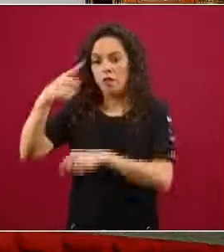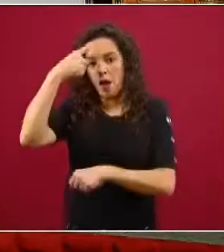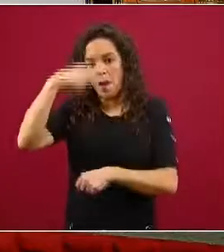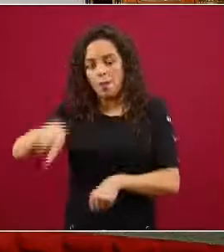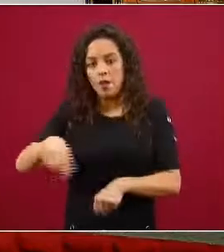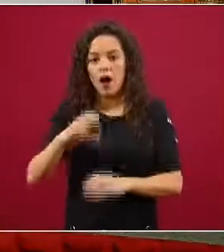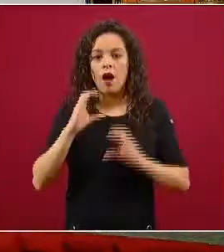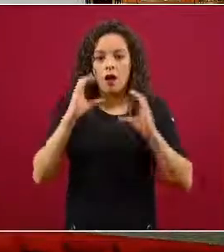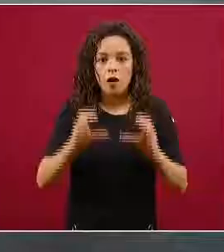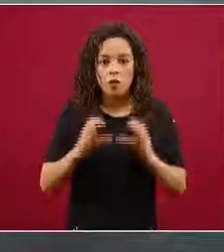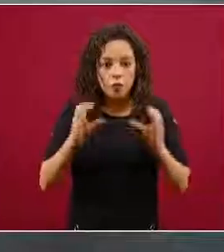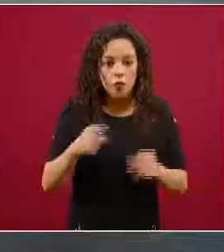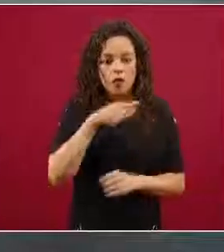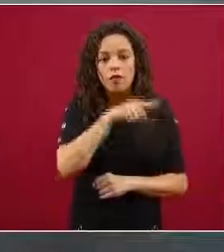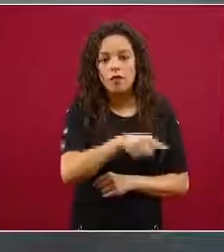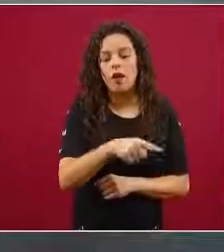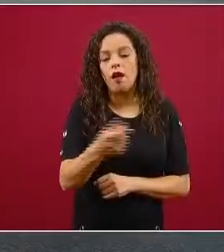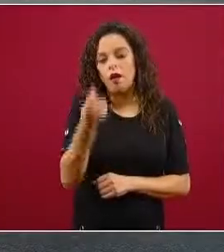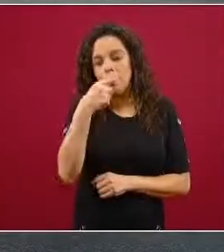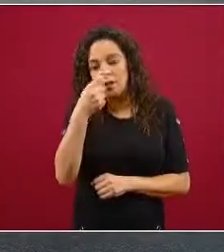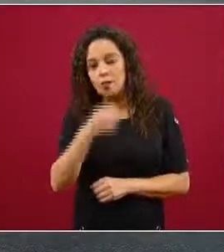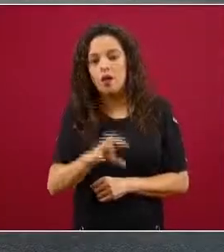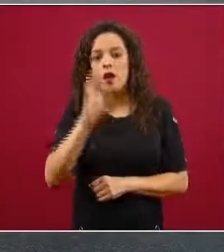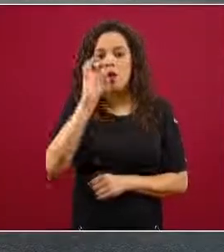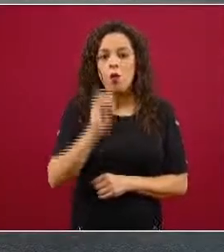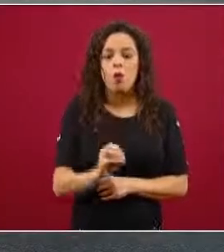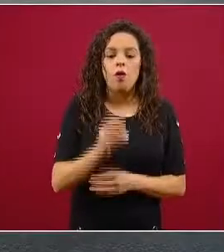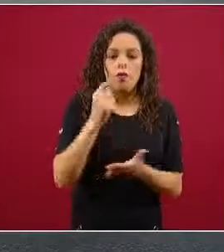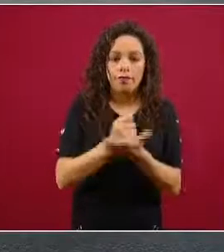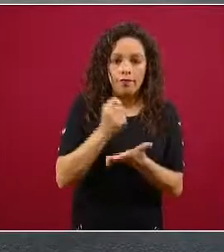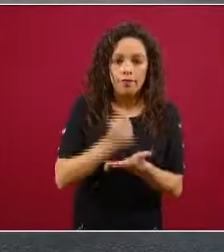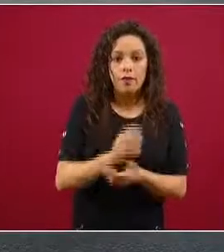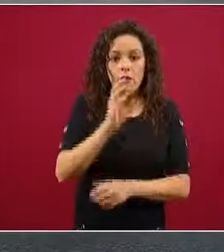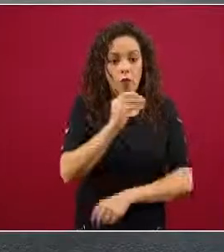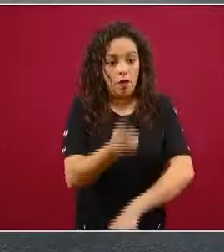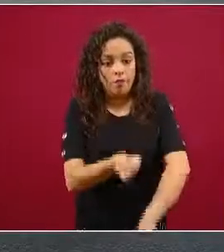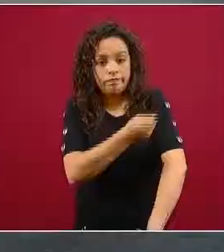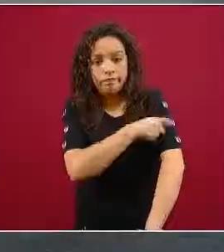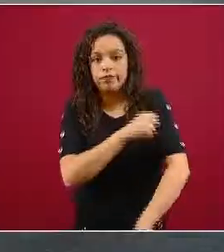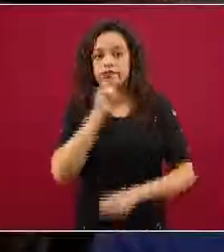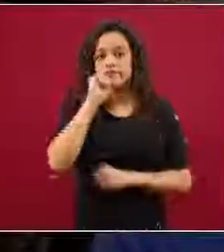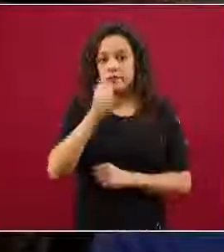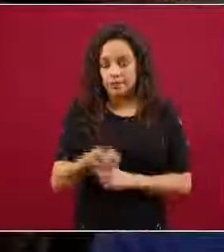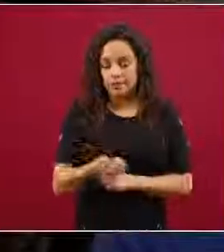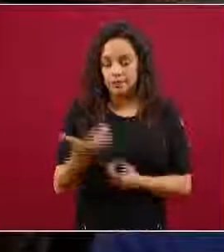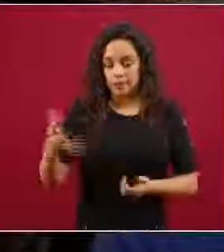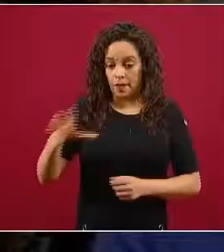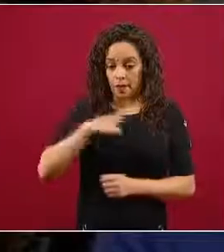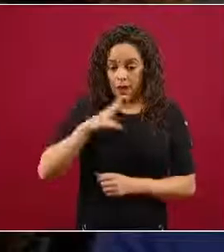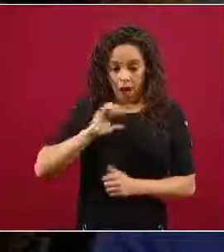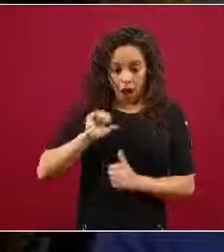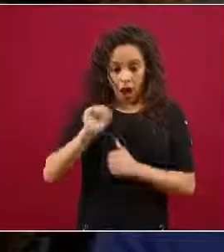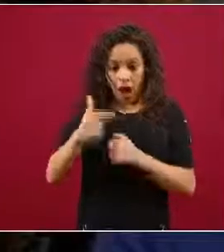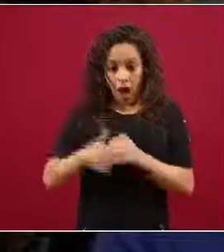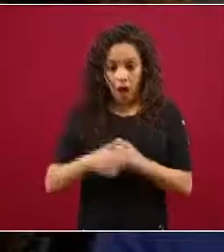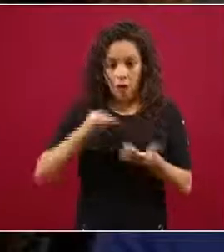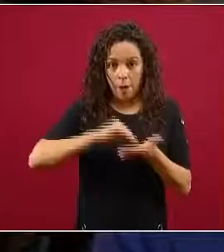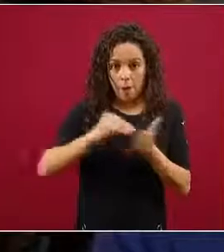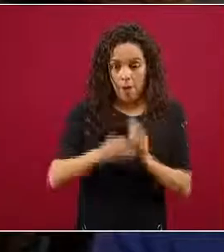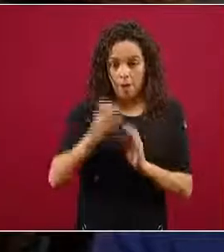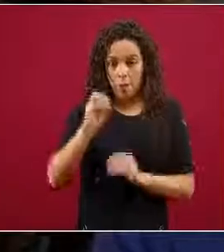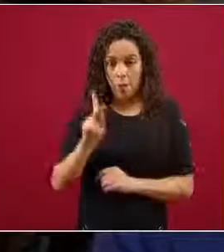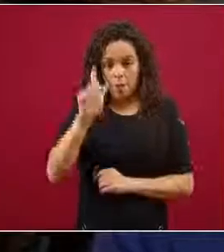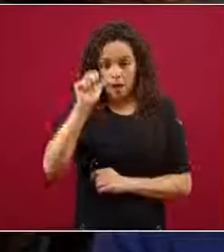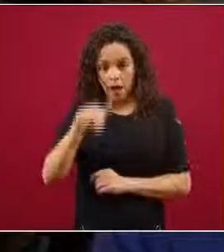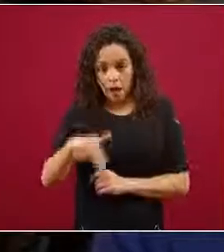su vacunación, Entonces, si hay algún plan o hay alguna estrategia como para regularizarlos y cuándo